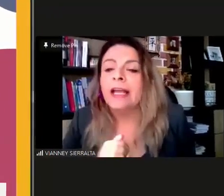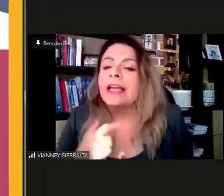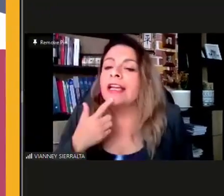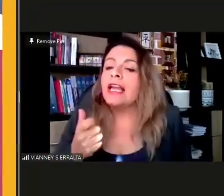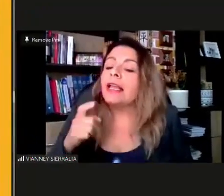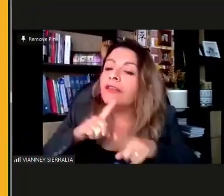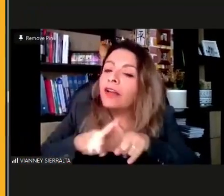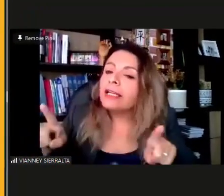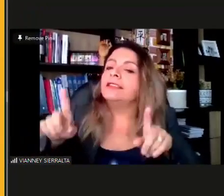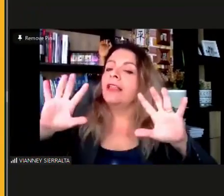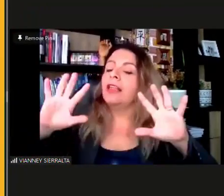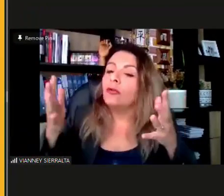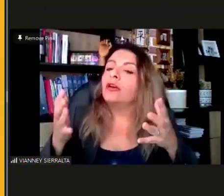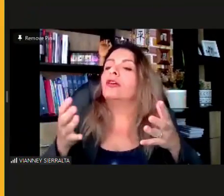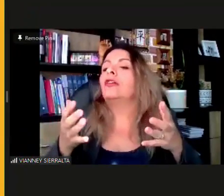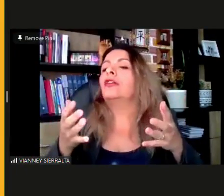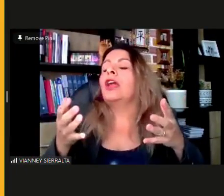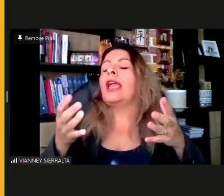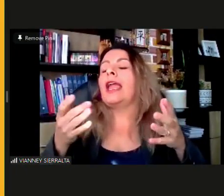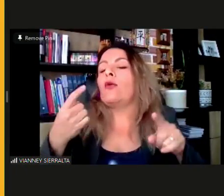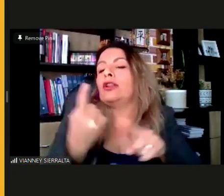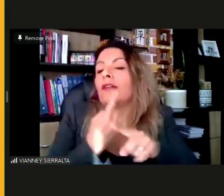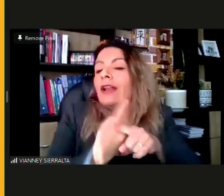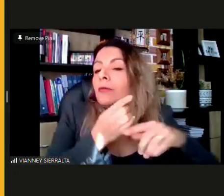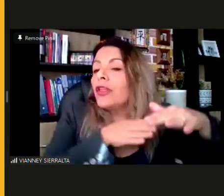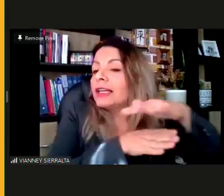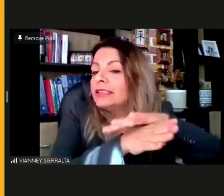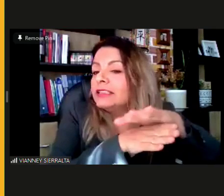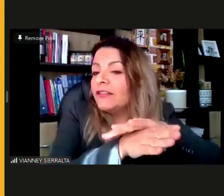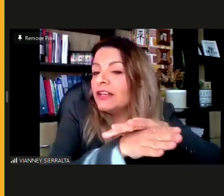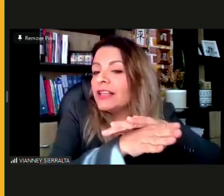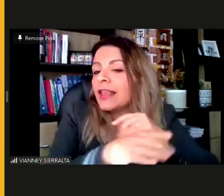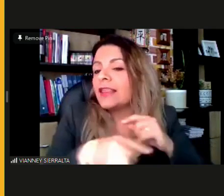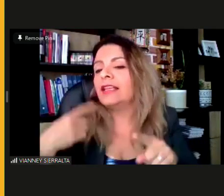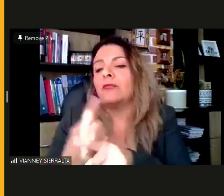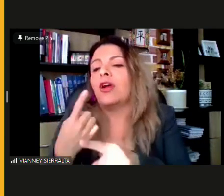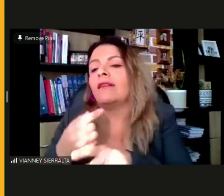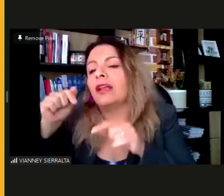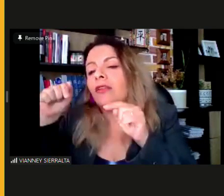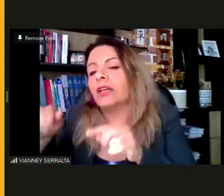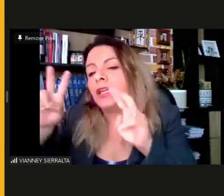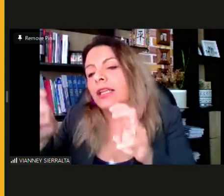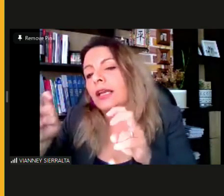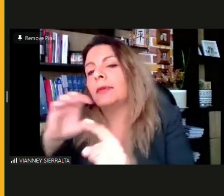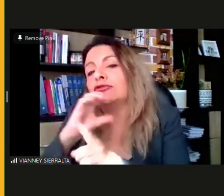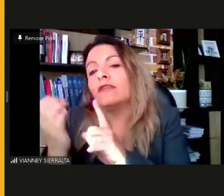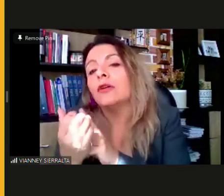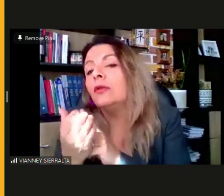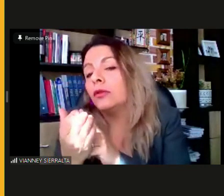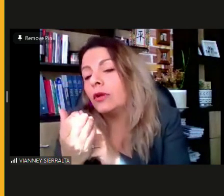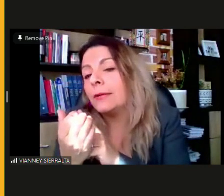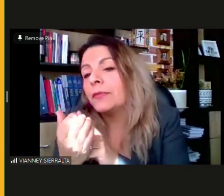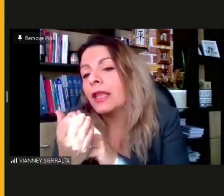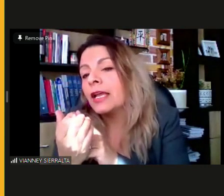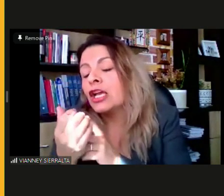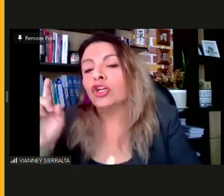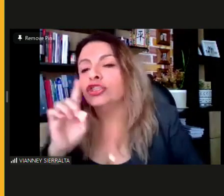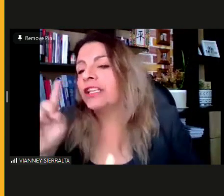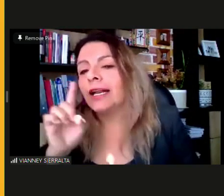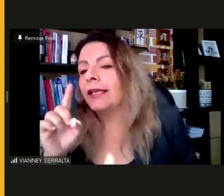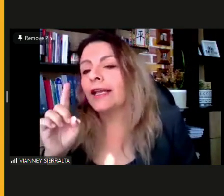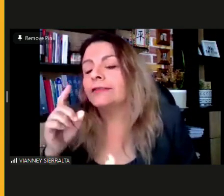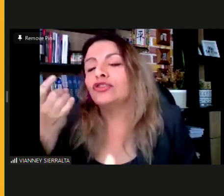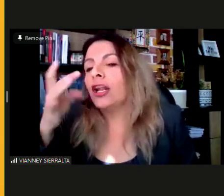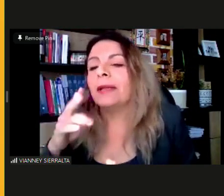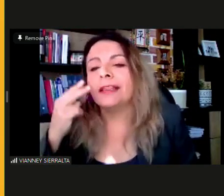Chile. Y a diferencia de a lo mejor cuando hablamos de accesibilidad, estamos hablando en este tema sobre cultura. No